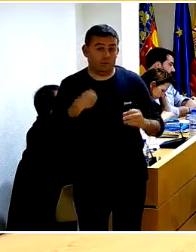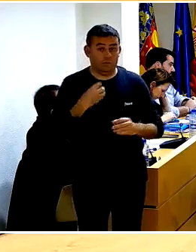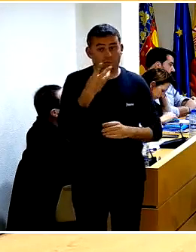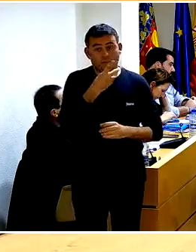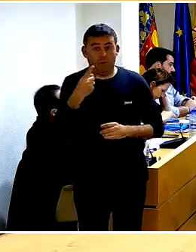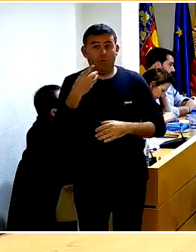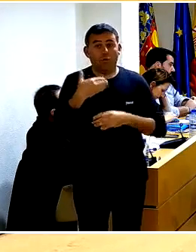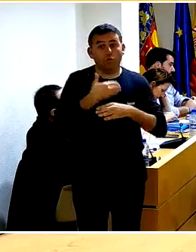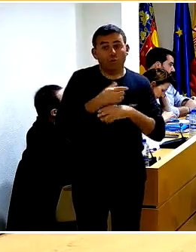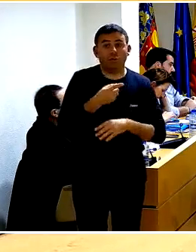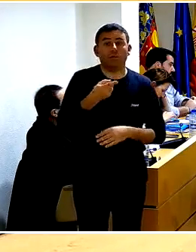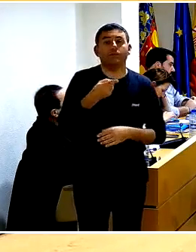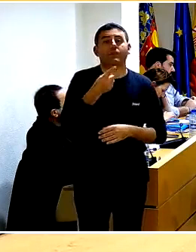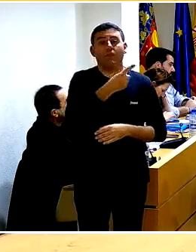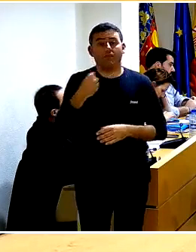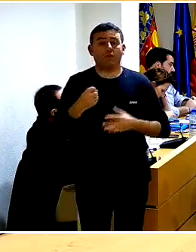son